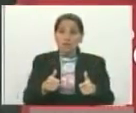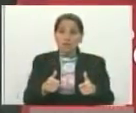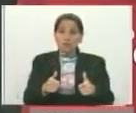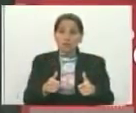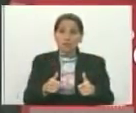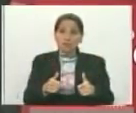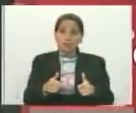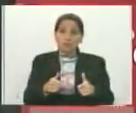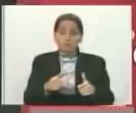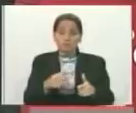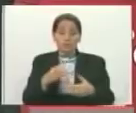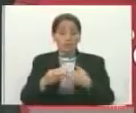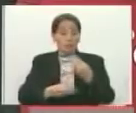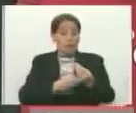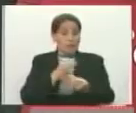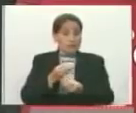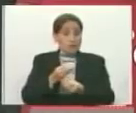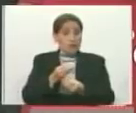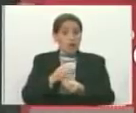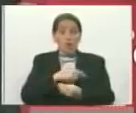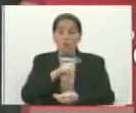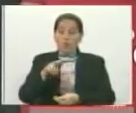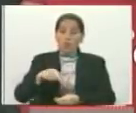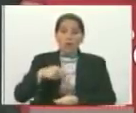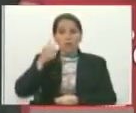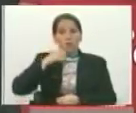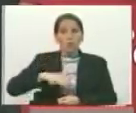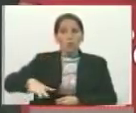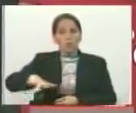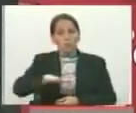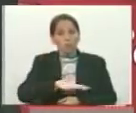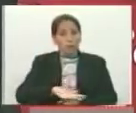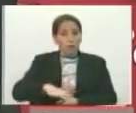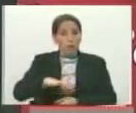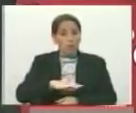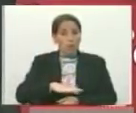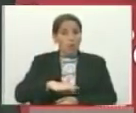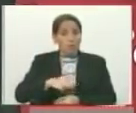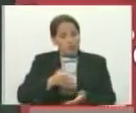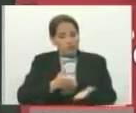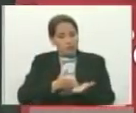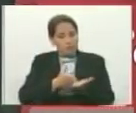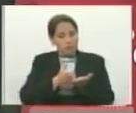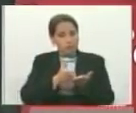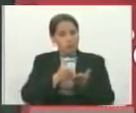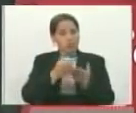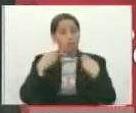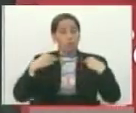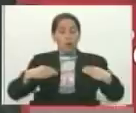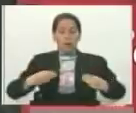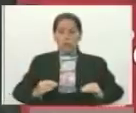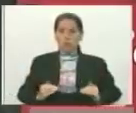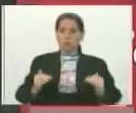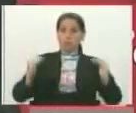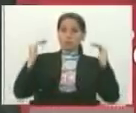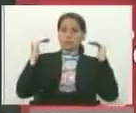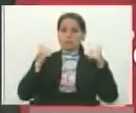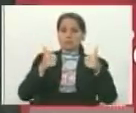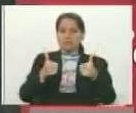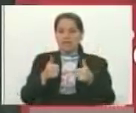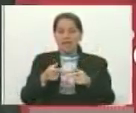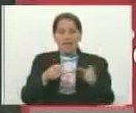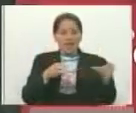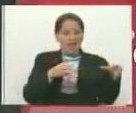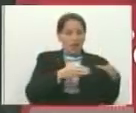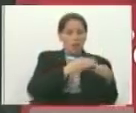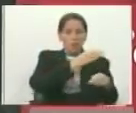hoy comienzan con estas acciones nuestro pueblo a moralizarse, a sentir que vamos por el camino correcto, el camino de la revolución bolivariana. Ellos